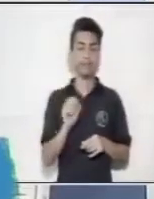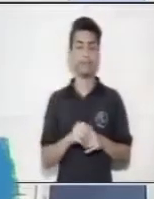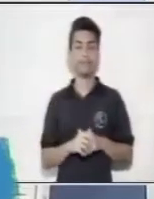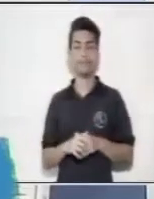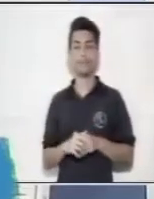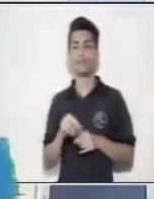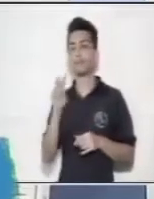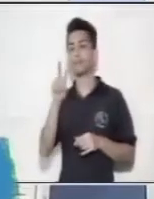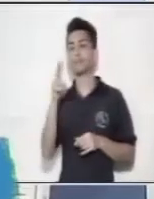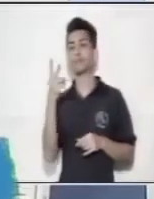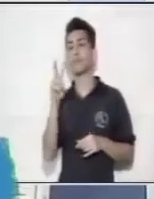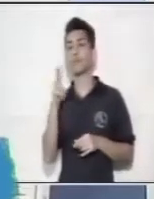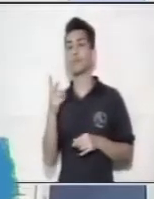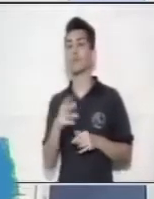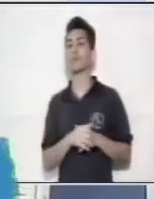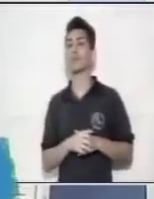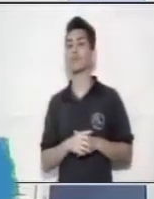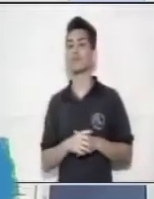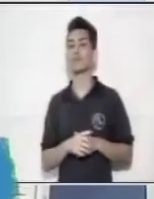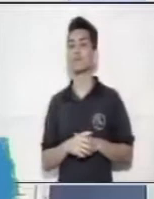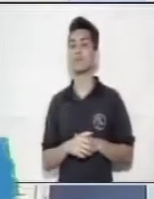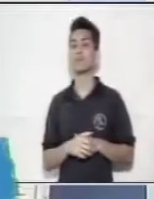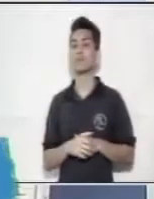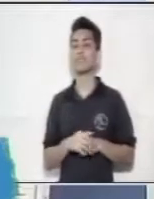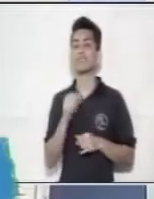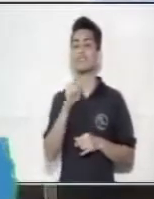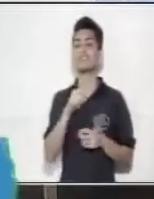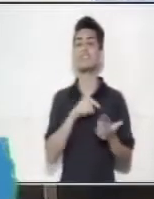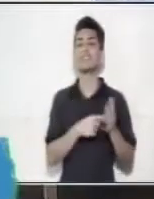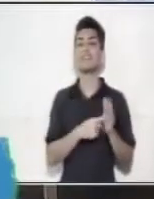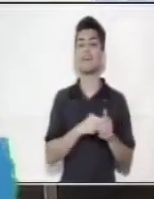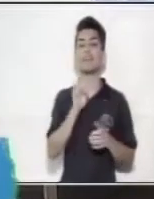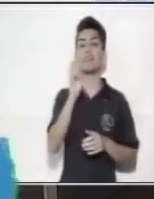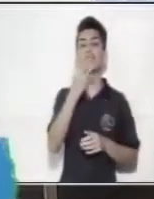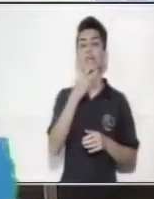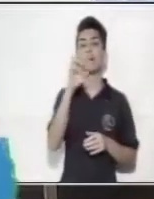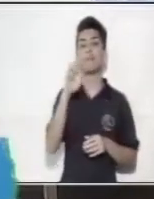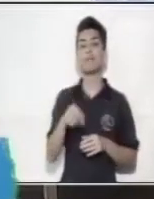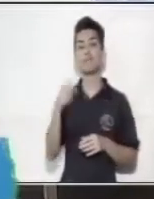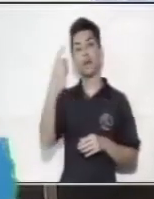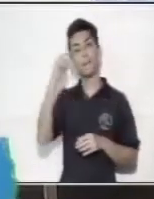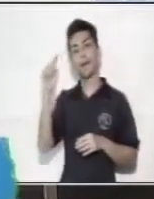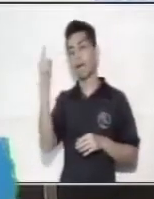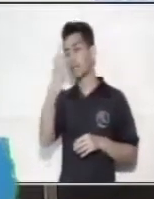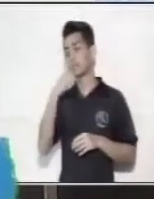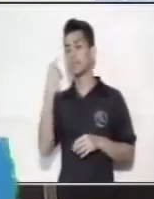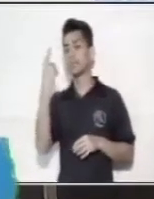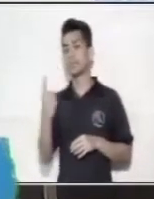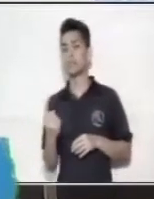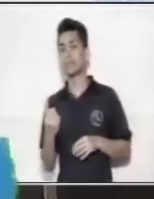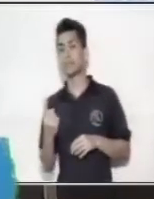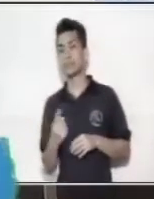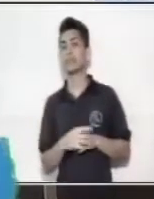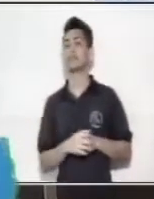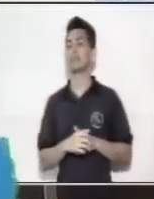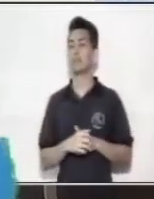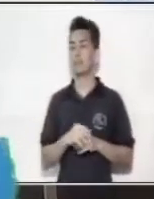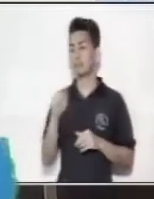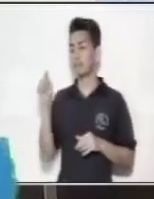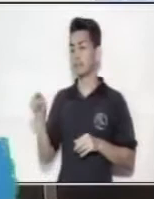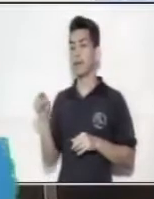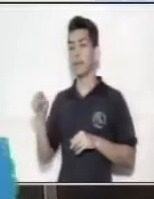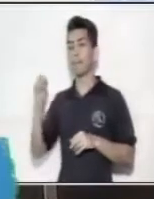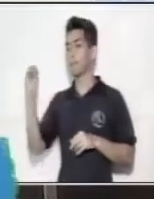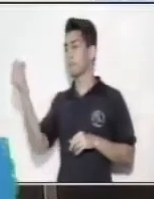Ambos nos dicen la tercera persona singular. Ahora, del otro lado voy a escribir los plurales, que serían